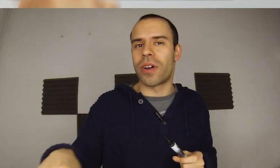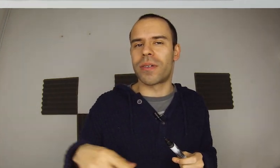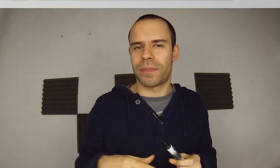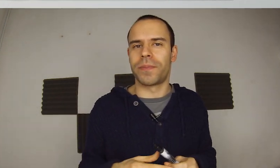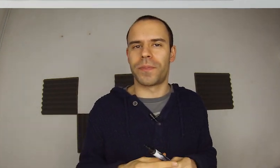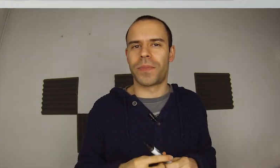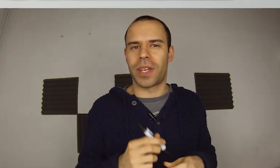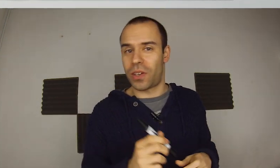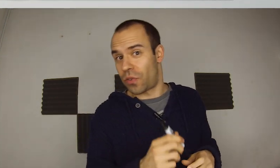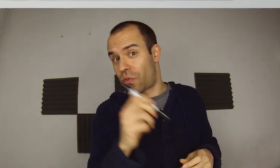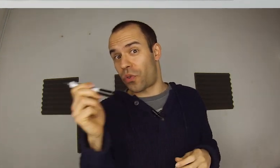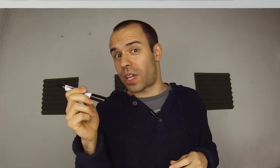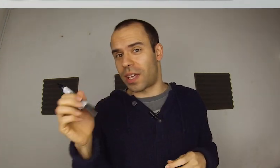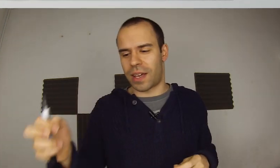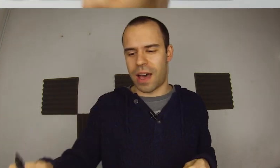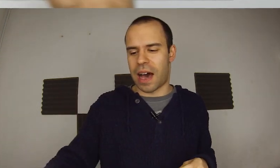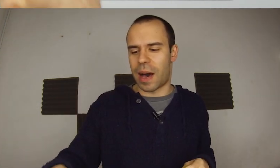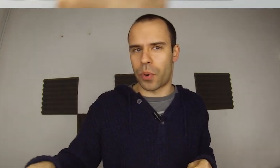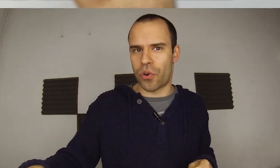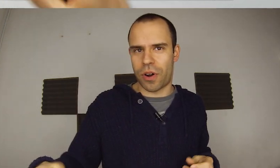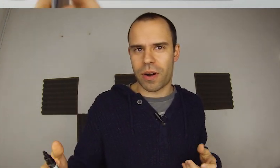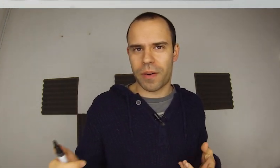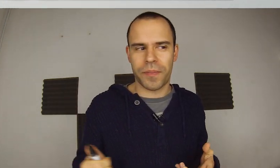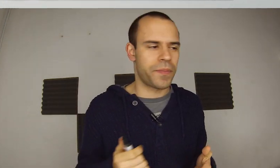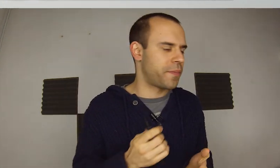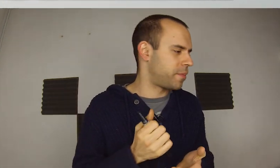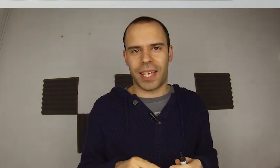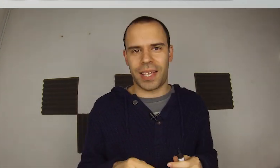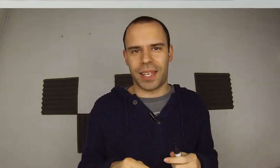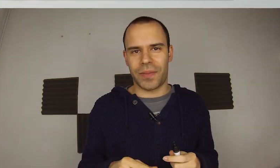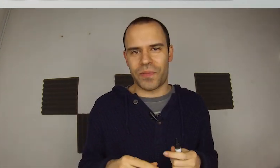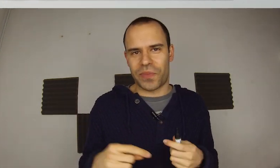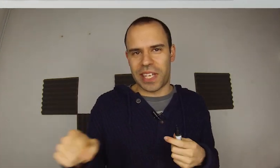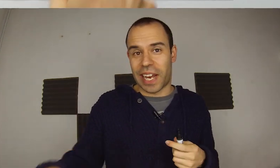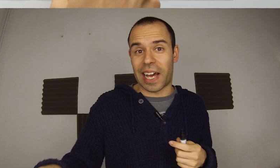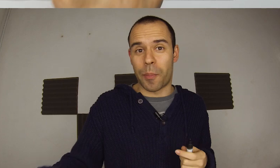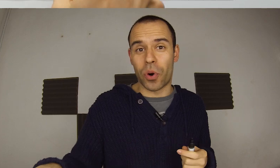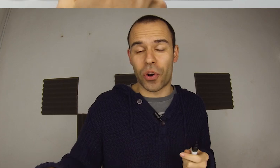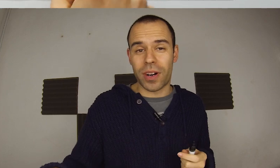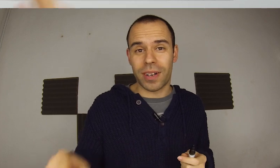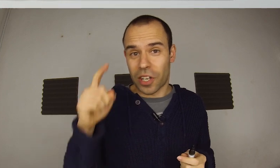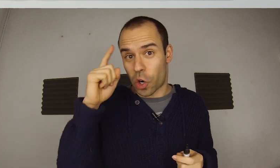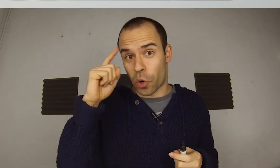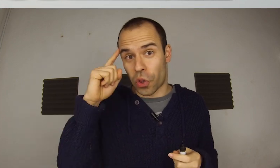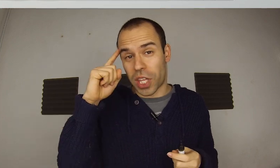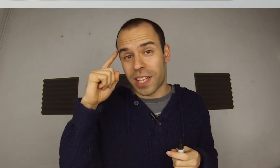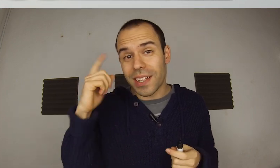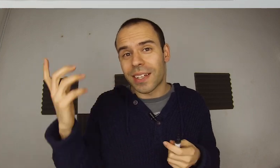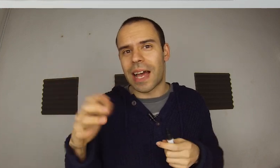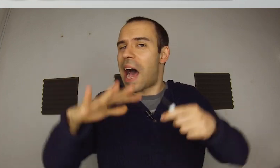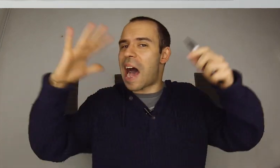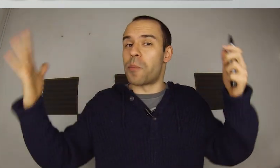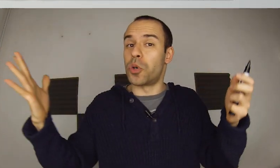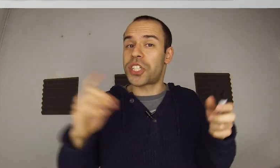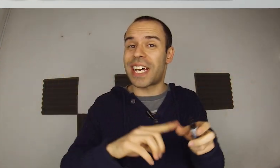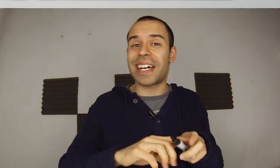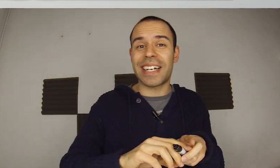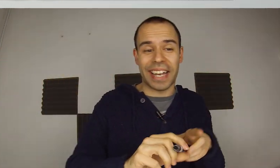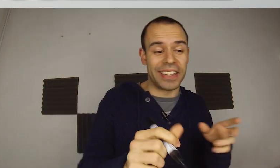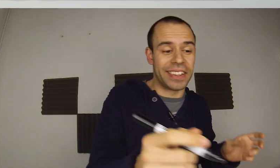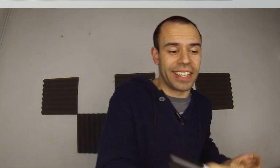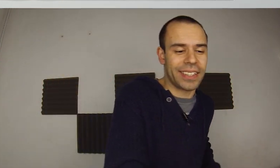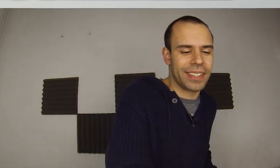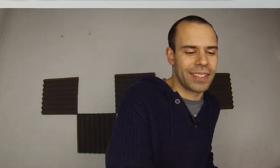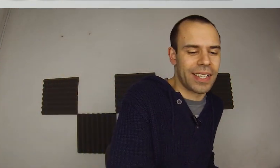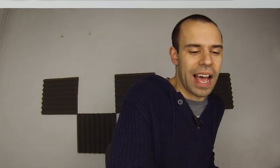japón fui a japón y en japón conocí a mucha